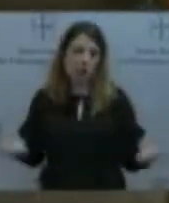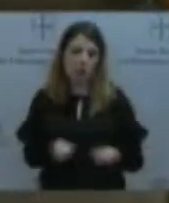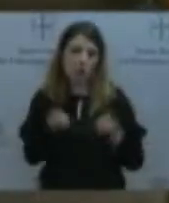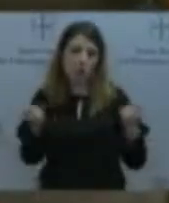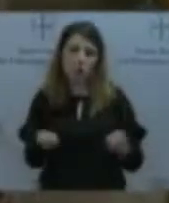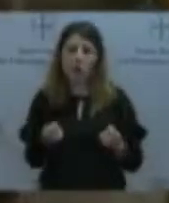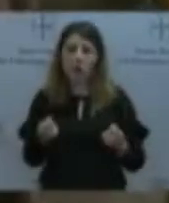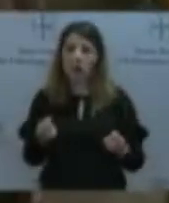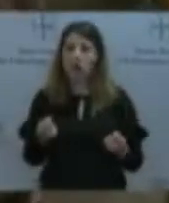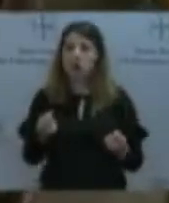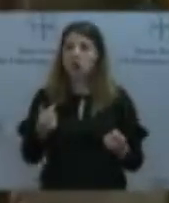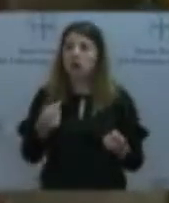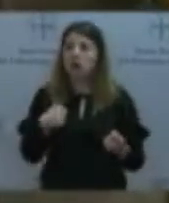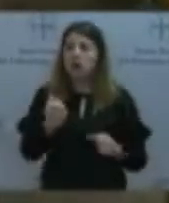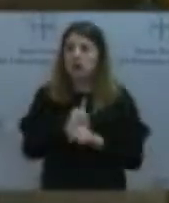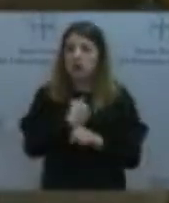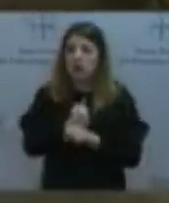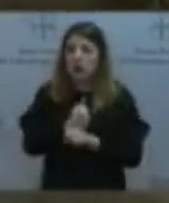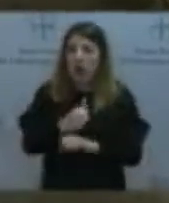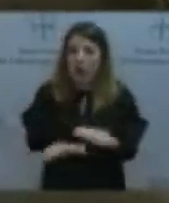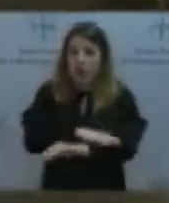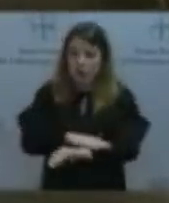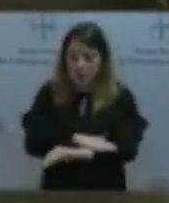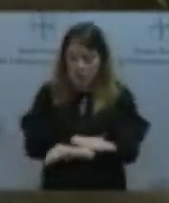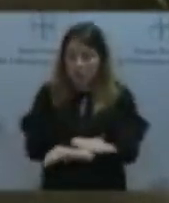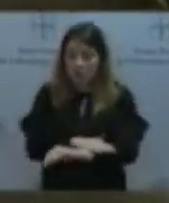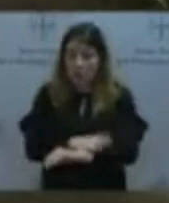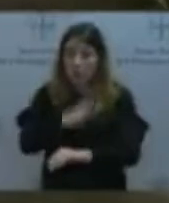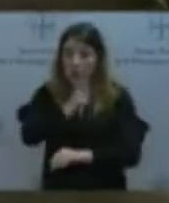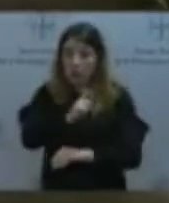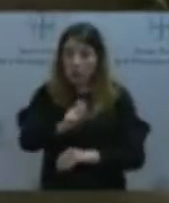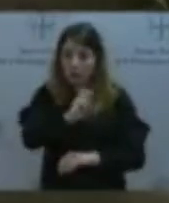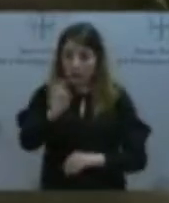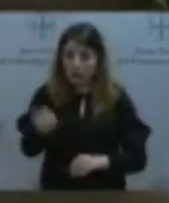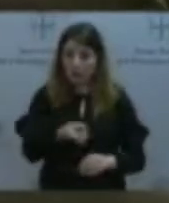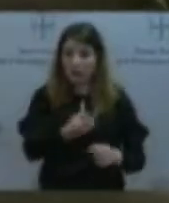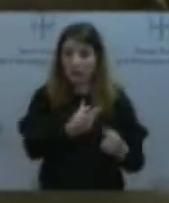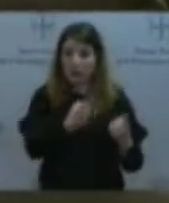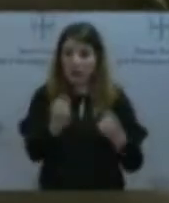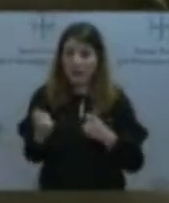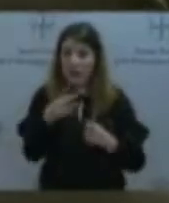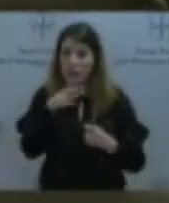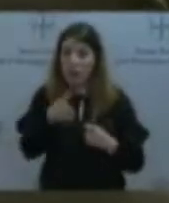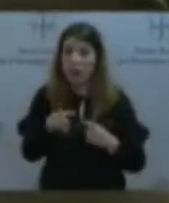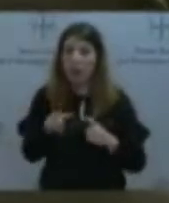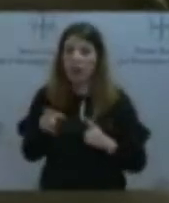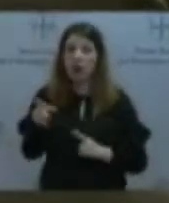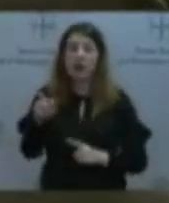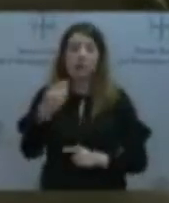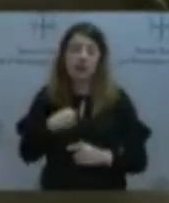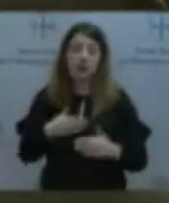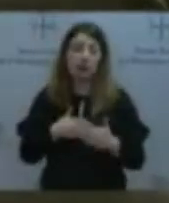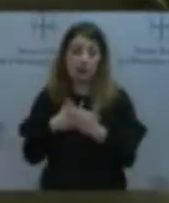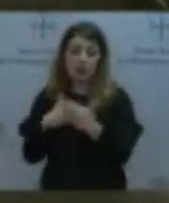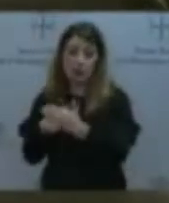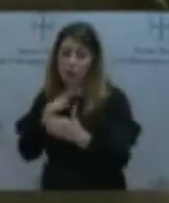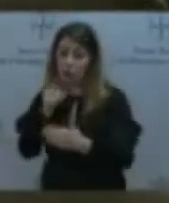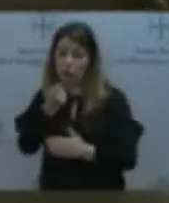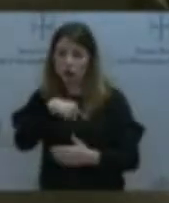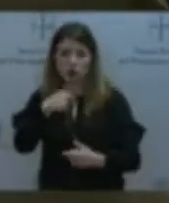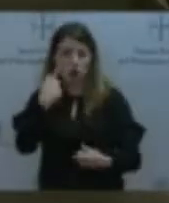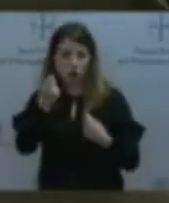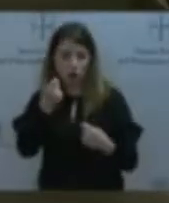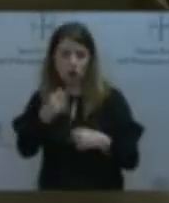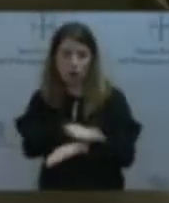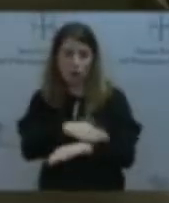varias personas, necesario para sortear las trabas a que desde aquí ejerzamos la labor de control al Gobierno, que legítimamente nos